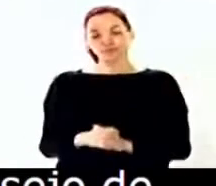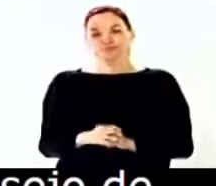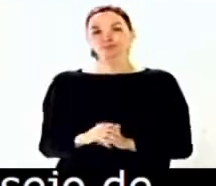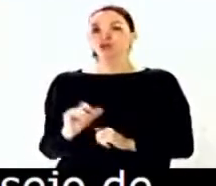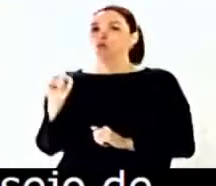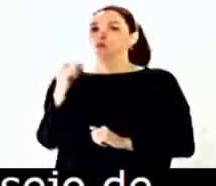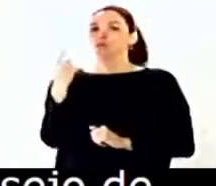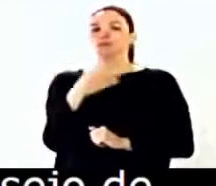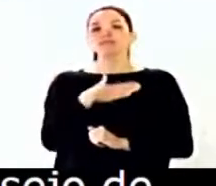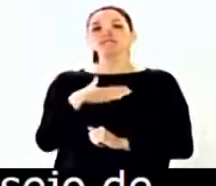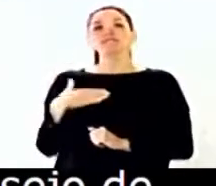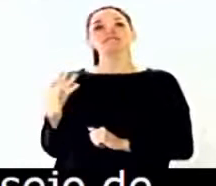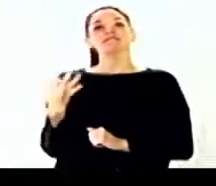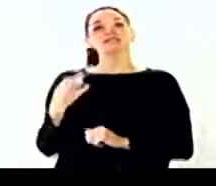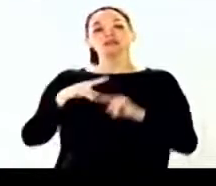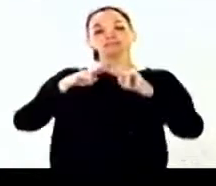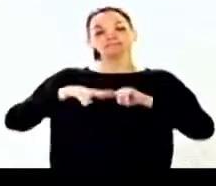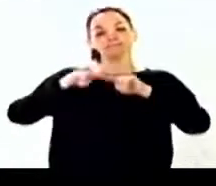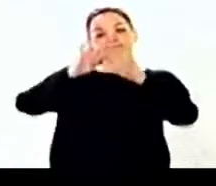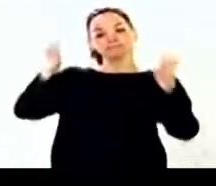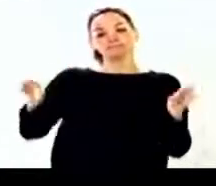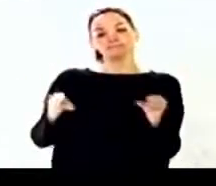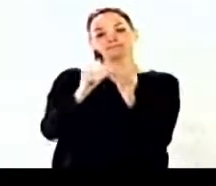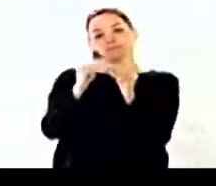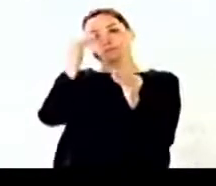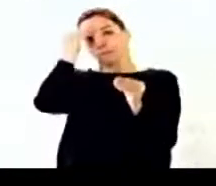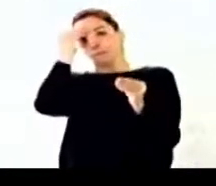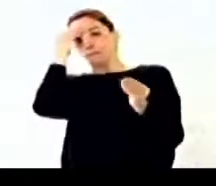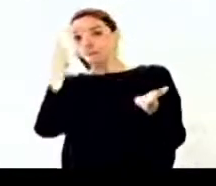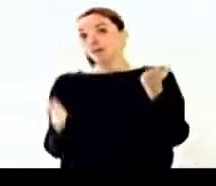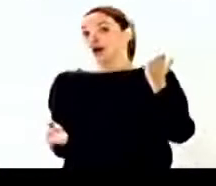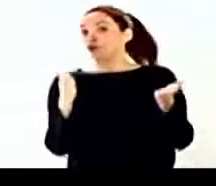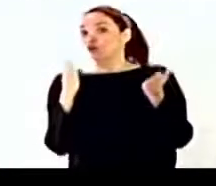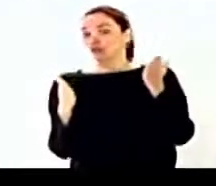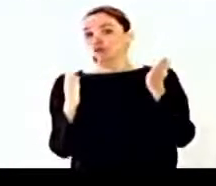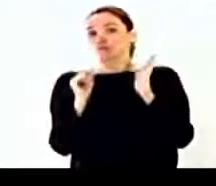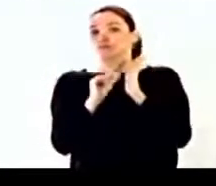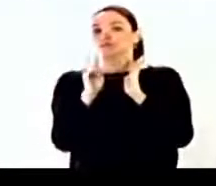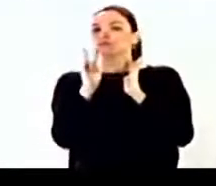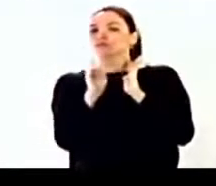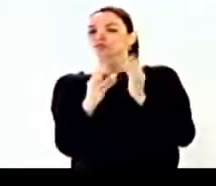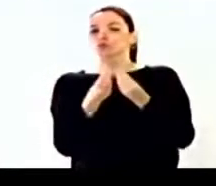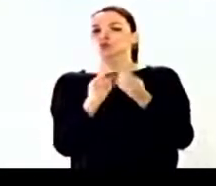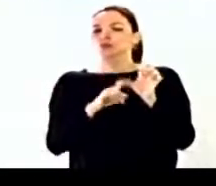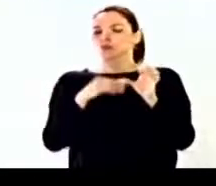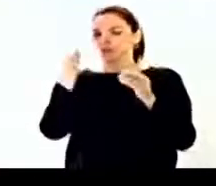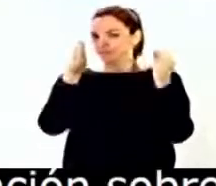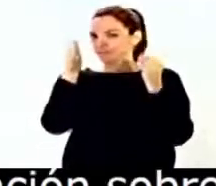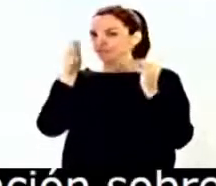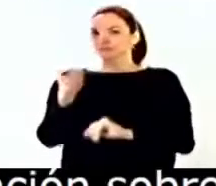una valoración sobre algo que a la Junta de Extremadura le parece de vital importancia.